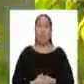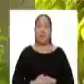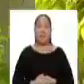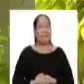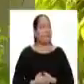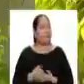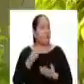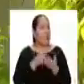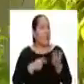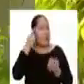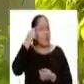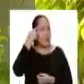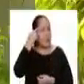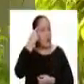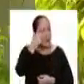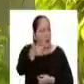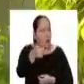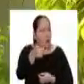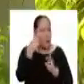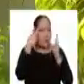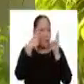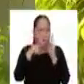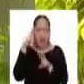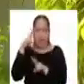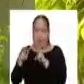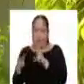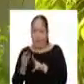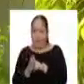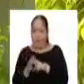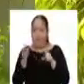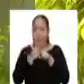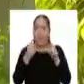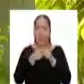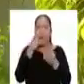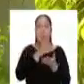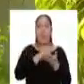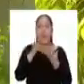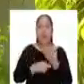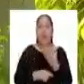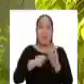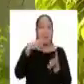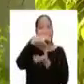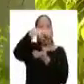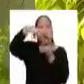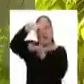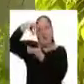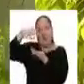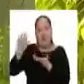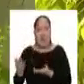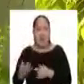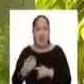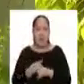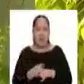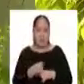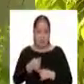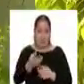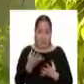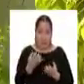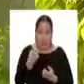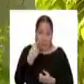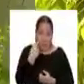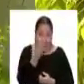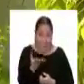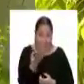¿Qué es lo que piensas cuando ves programas de la geografía o biodiversidad del Perú? No sé, a ver, yo quiero adivinar. ¿Te gustaría conocerlo, sí